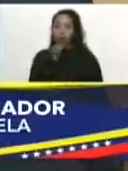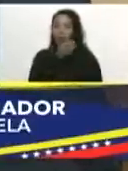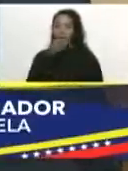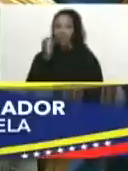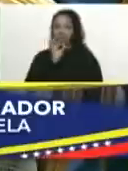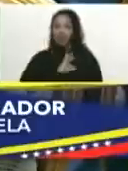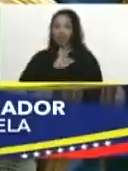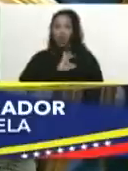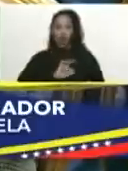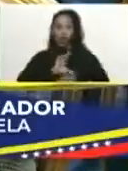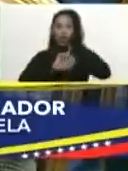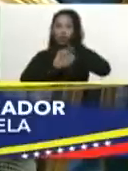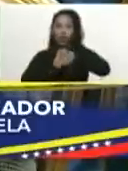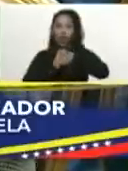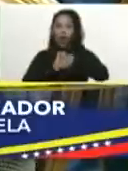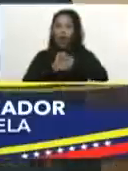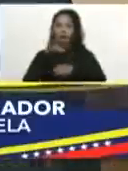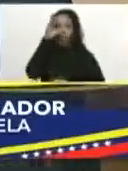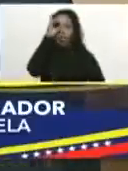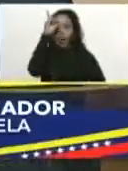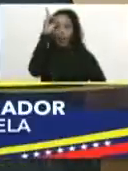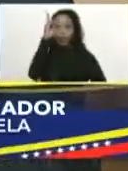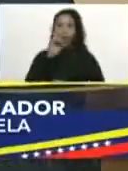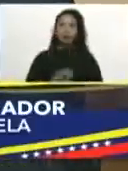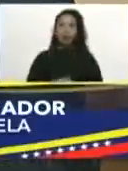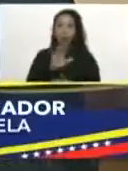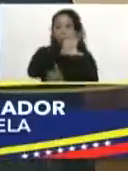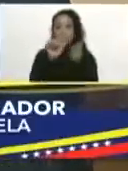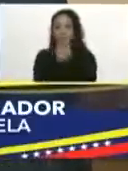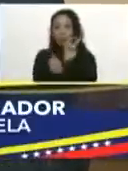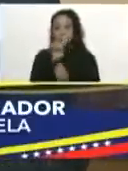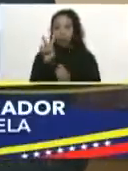Delcy Rodríguez, vicepresidenta ejecutiva.